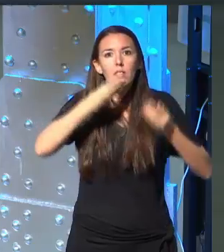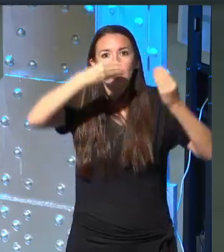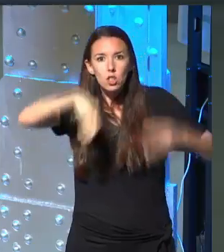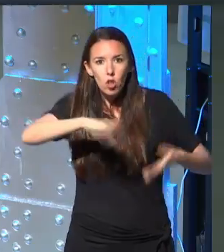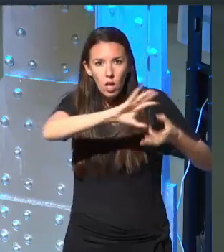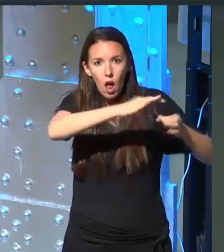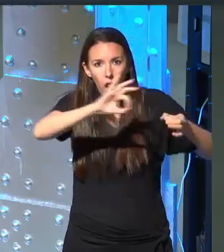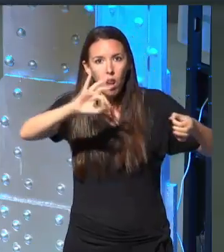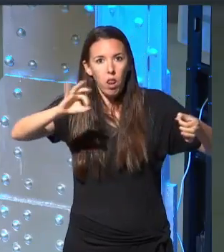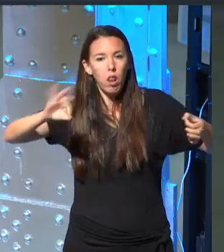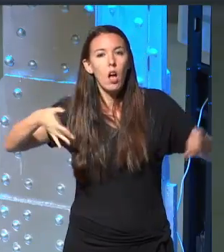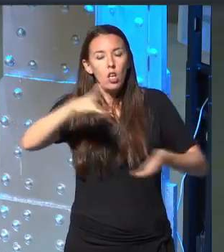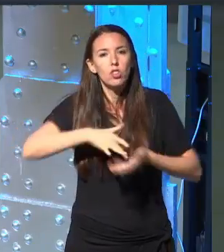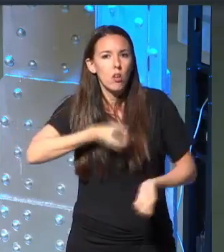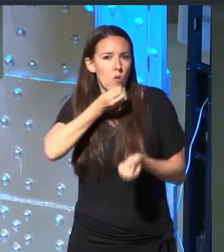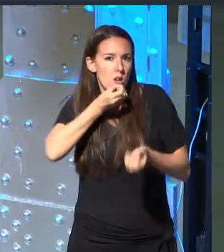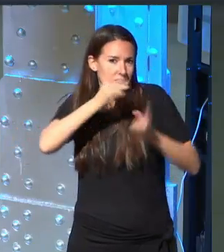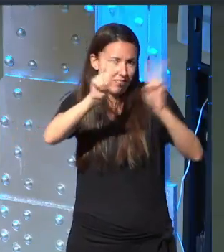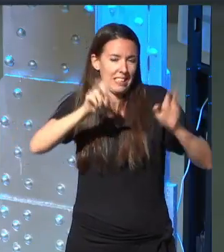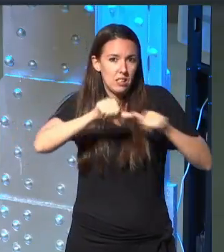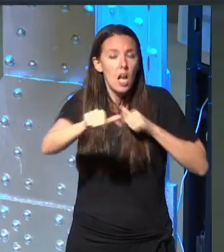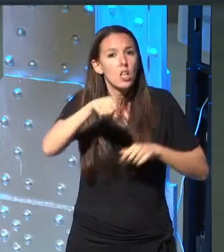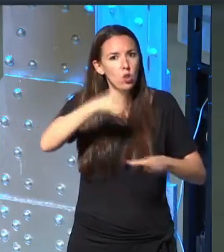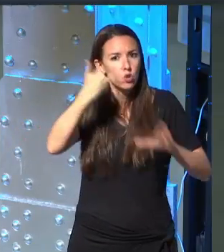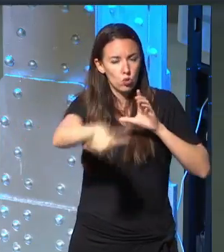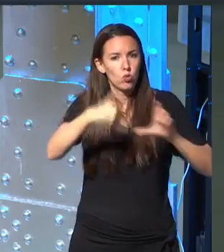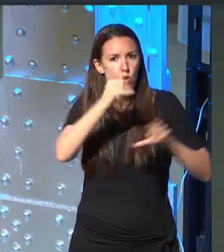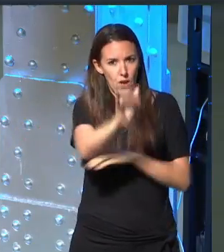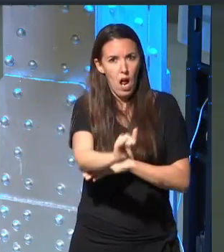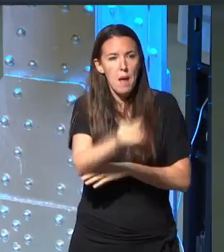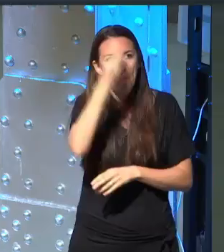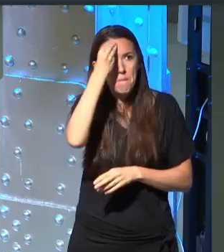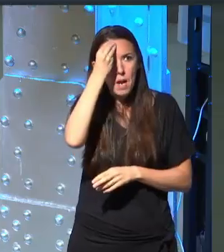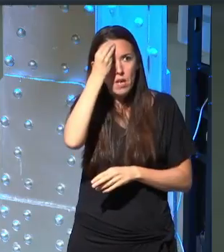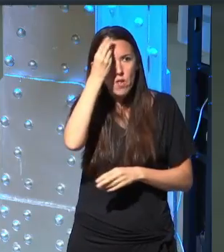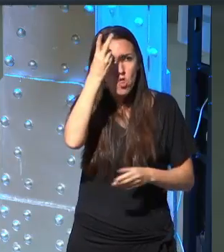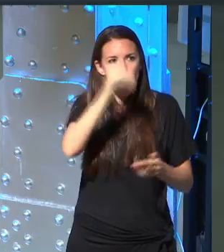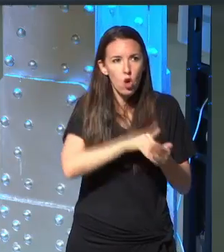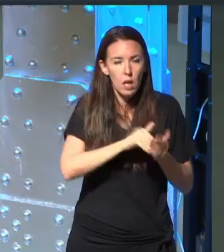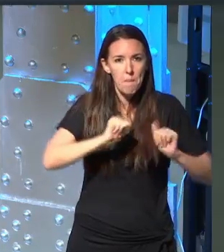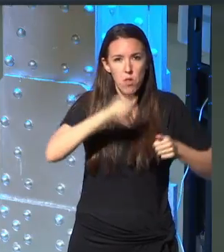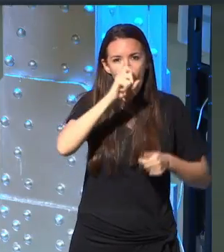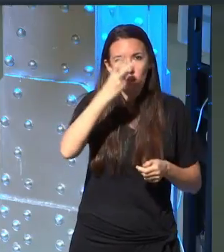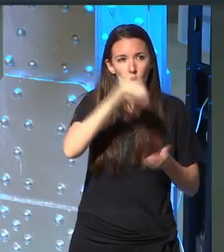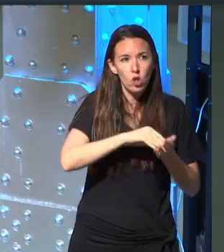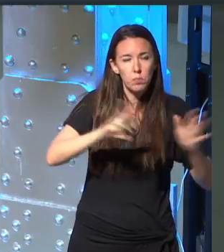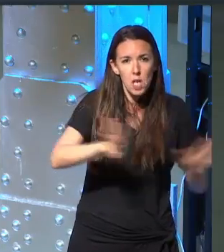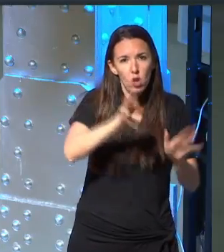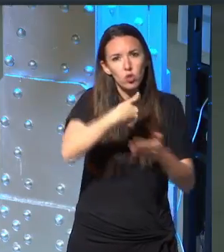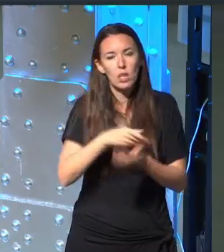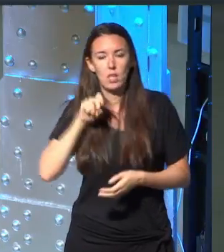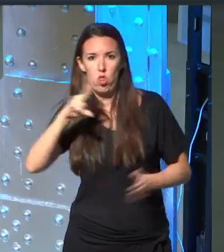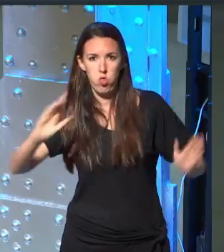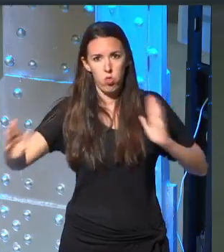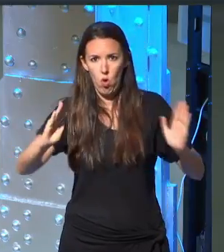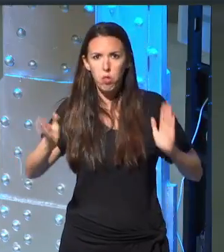o sea, se va generando todo un relato a partir de esto. Esto está en YouTube y creo que duró entre 2008 y 2012 o algo